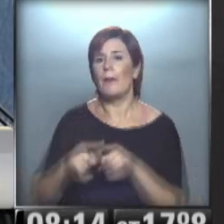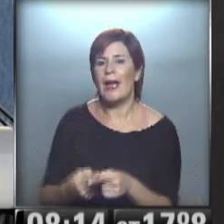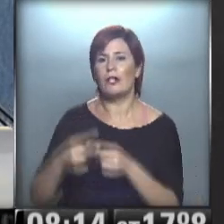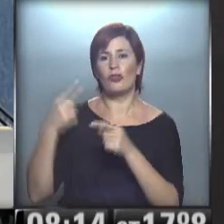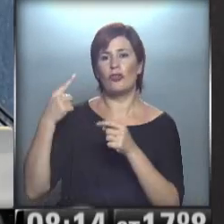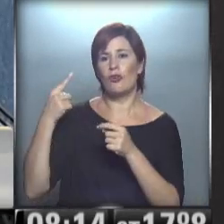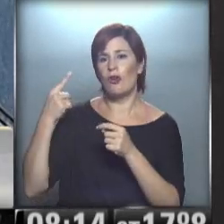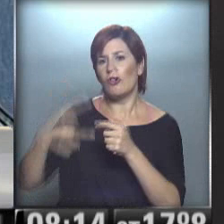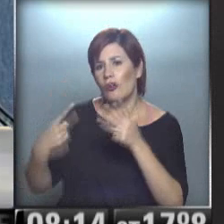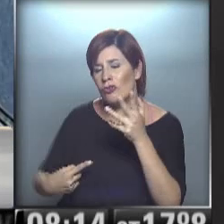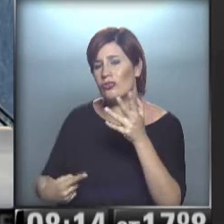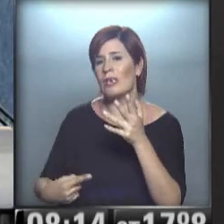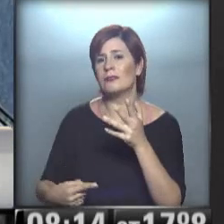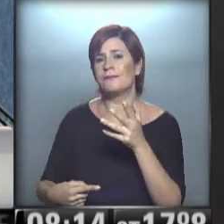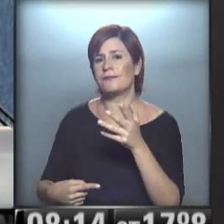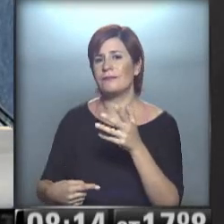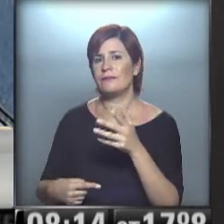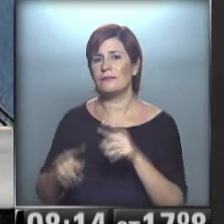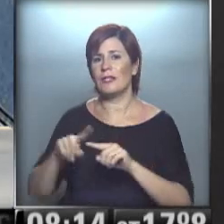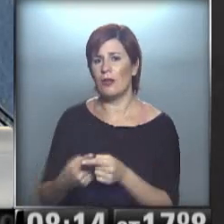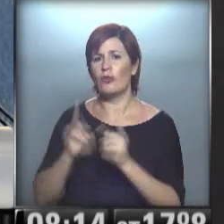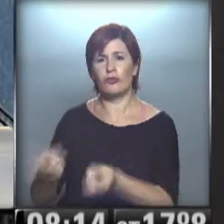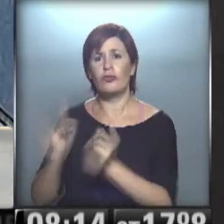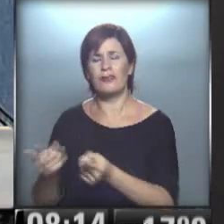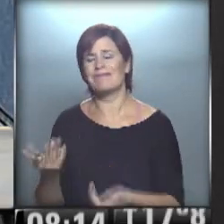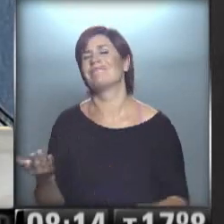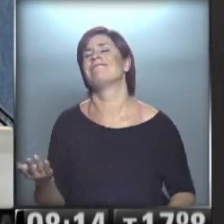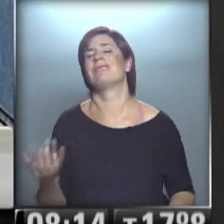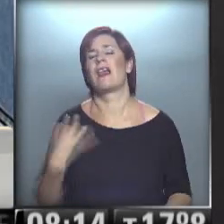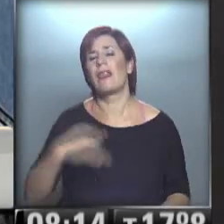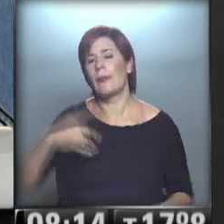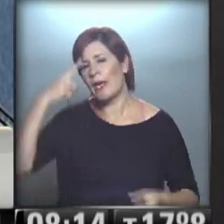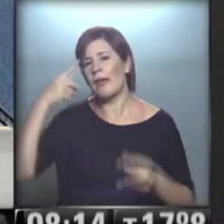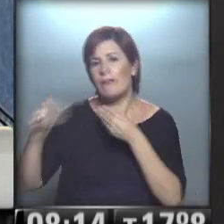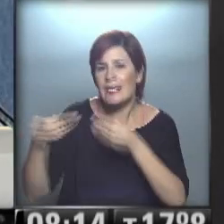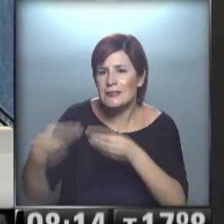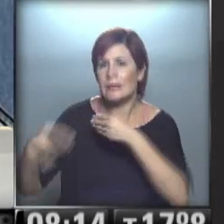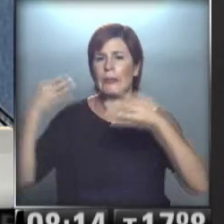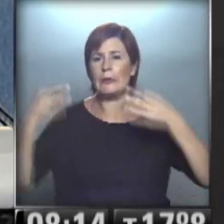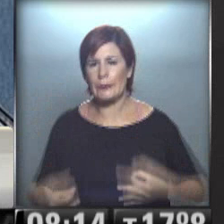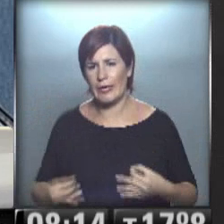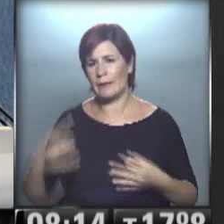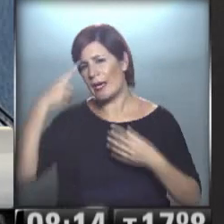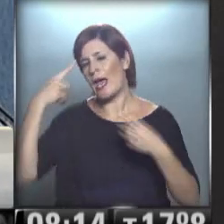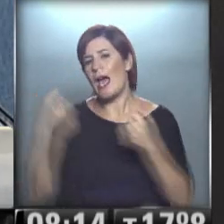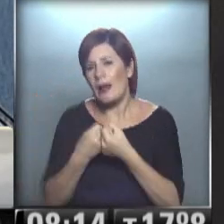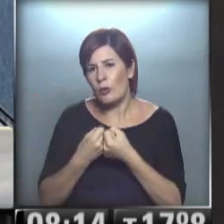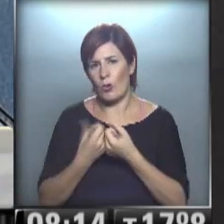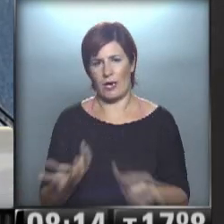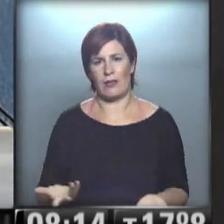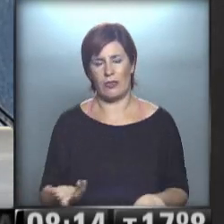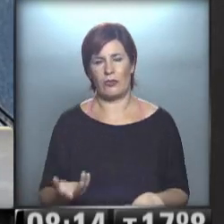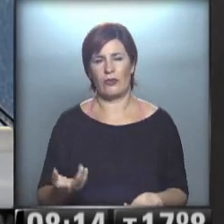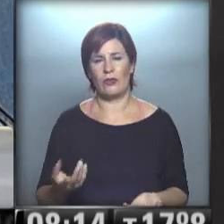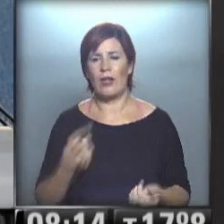sean razonables y no continuas. Me parece que debe generarse las condiciones para que